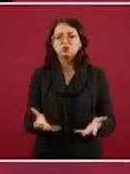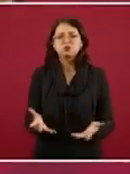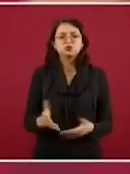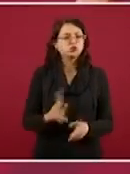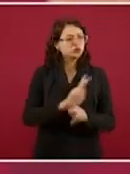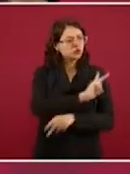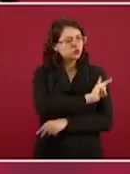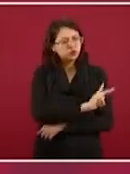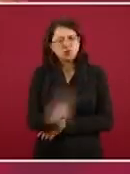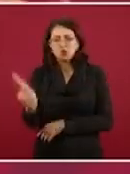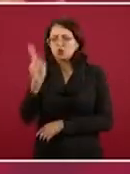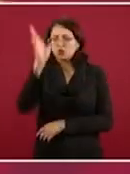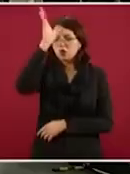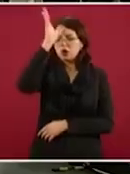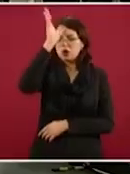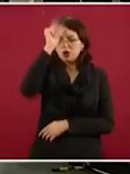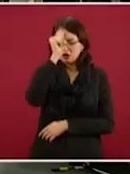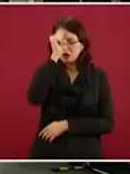acuerdo.